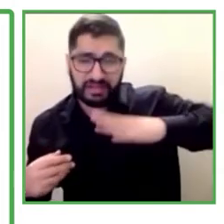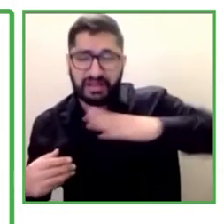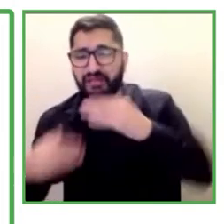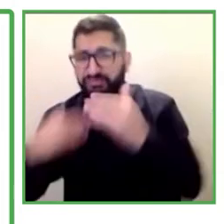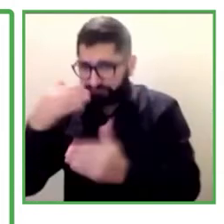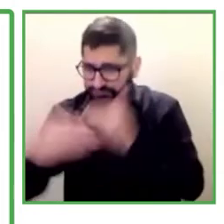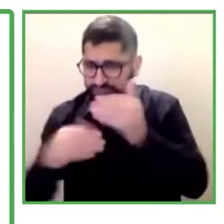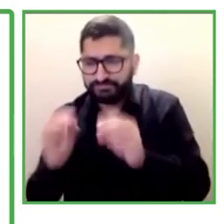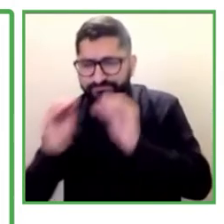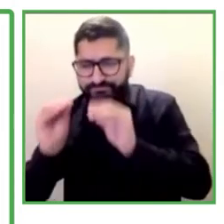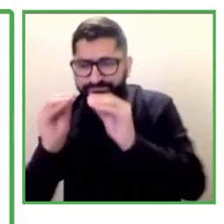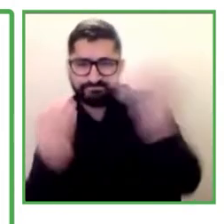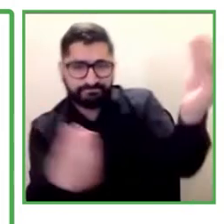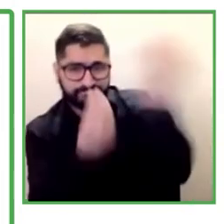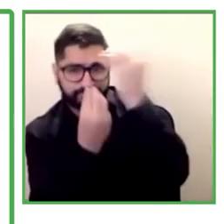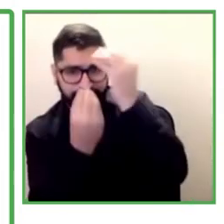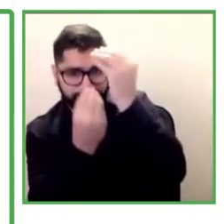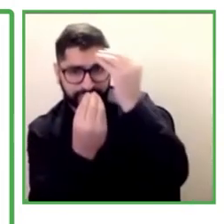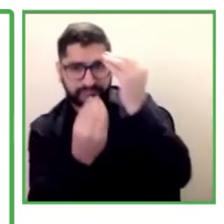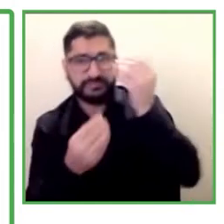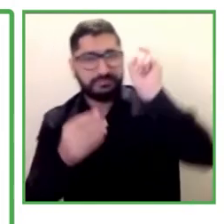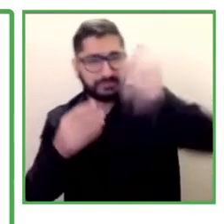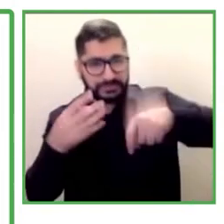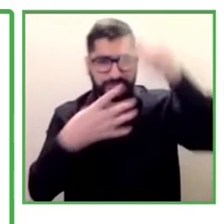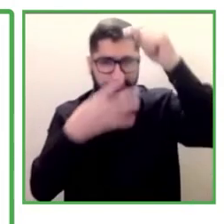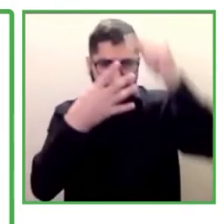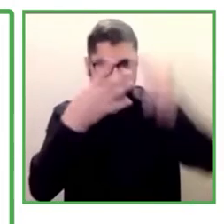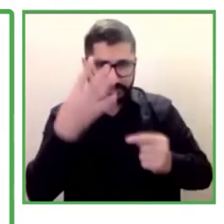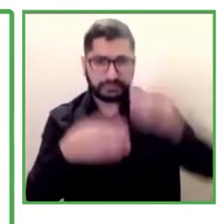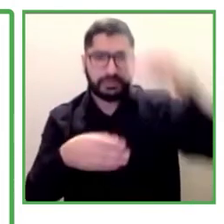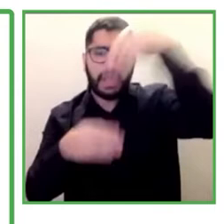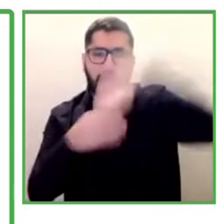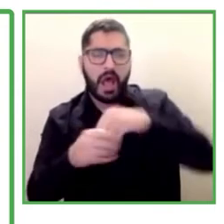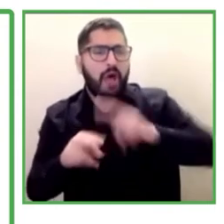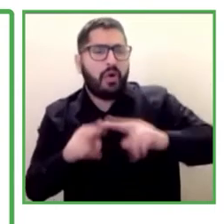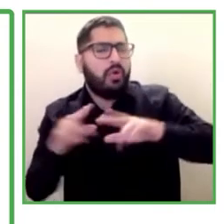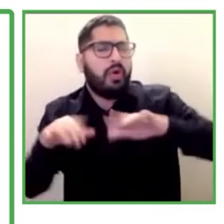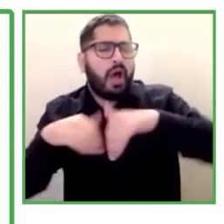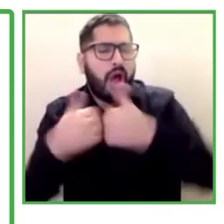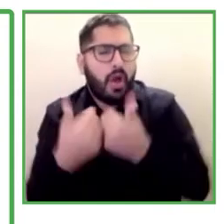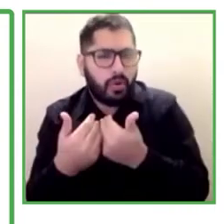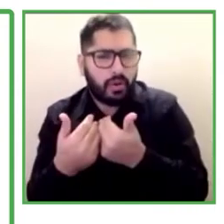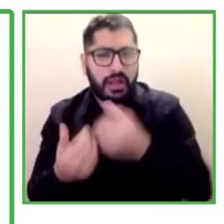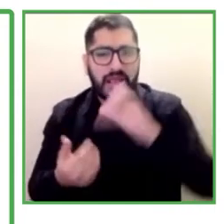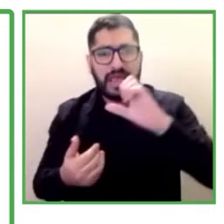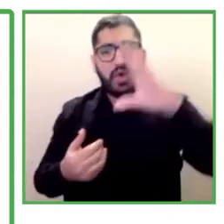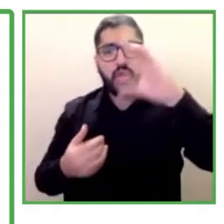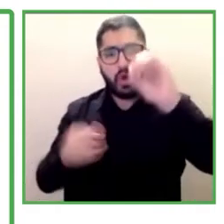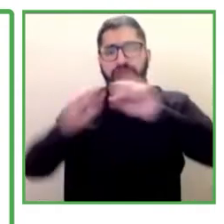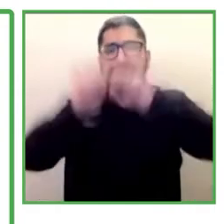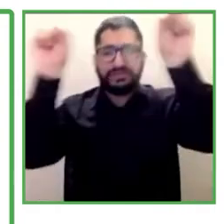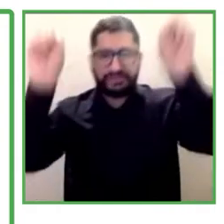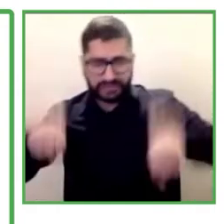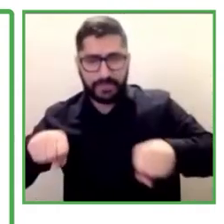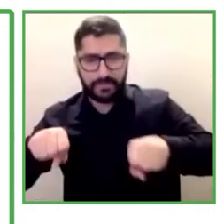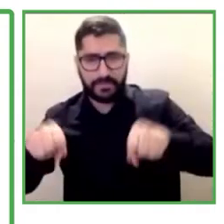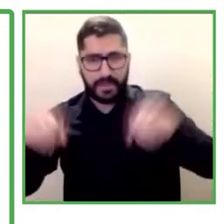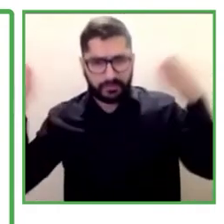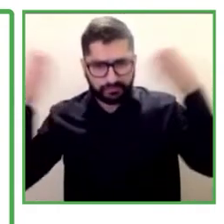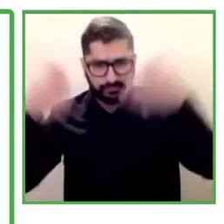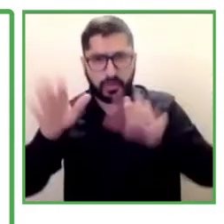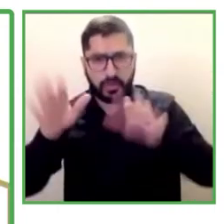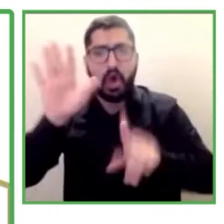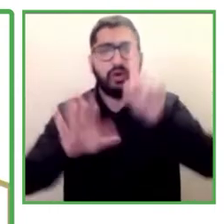diagnóstico que se hizo con los actores del ecosistema, se hicieron grupos focales, 11 grupos focales, y se mapearon más de 100